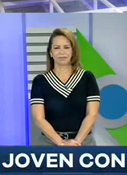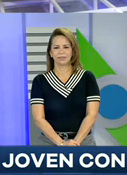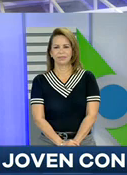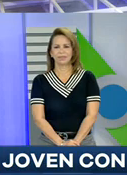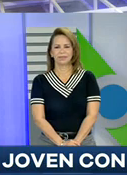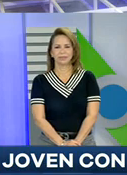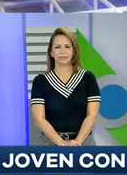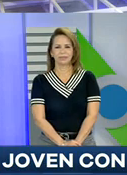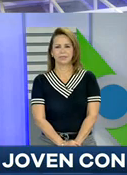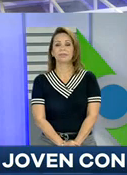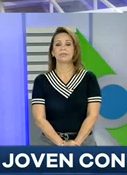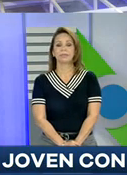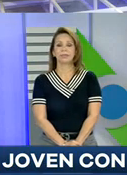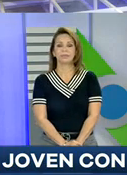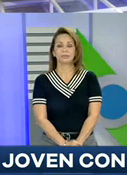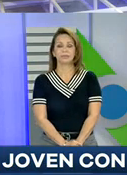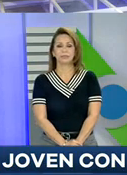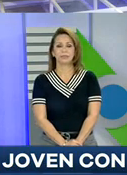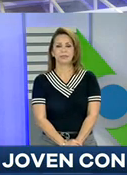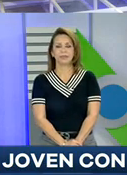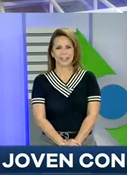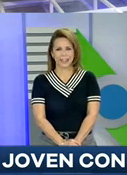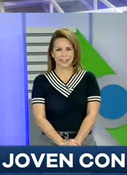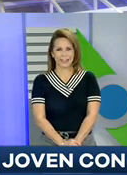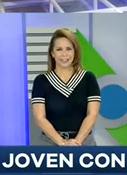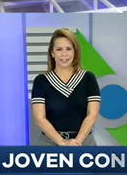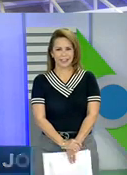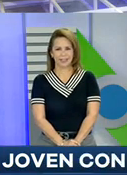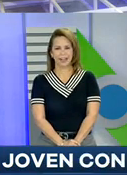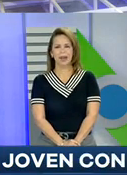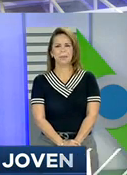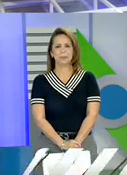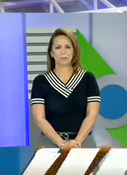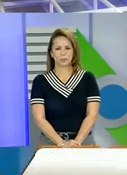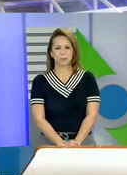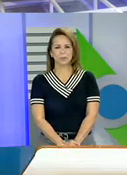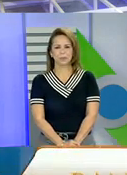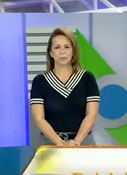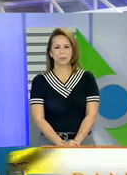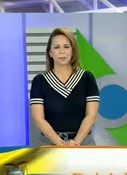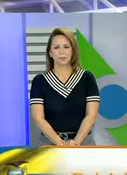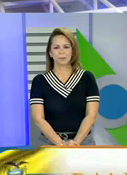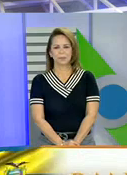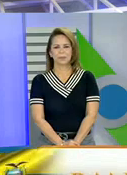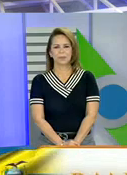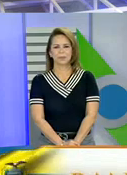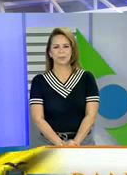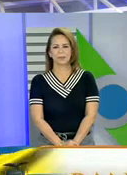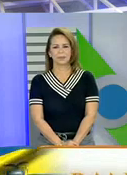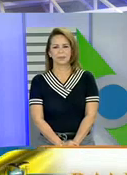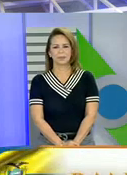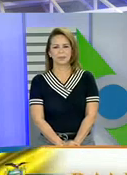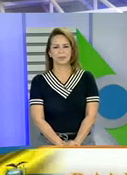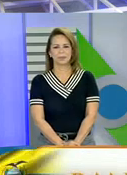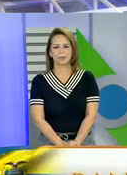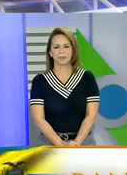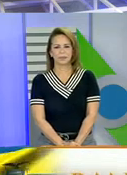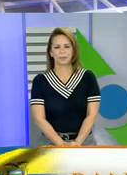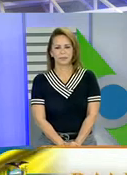hijo feo, no hay hijo con discapacidad, no hay hijo con impedimento. Ese es el rol de la madre, de la verdadera